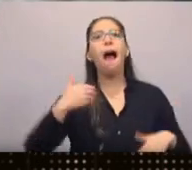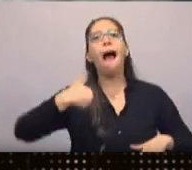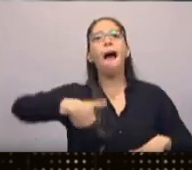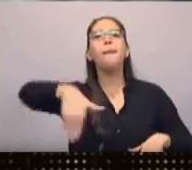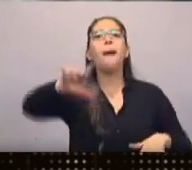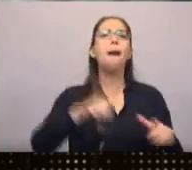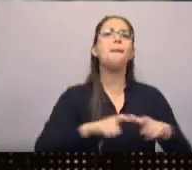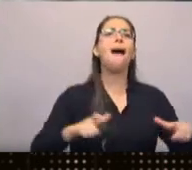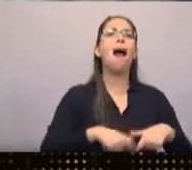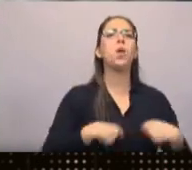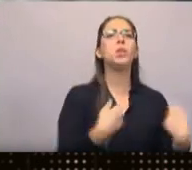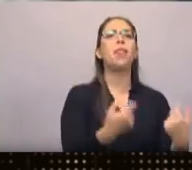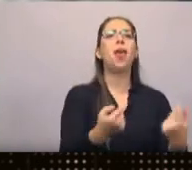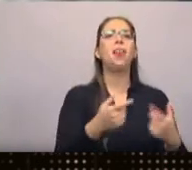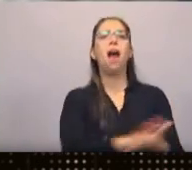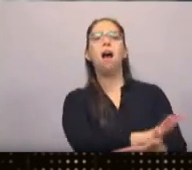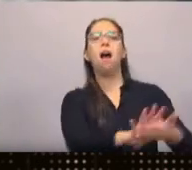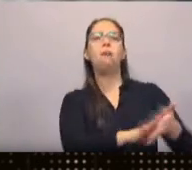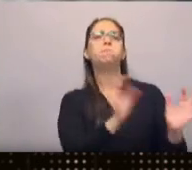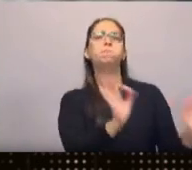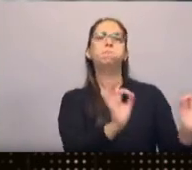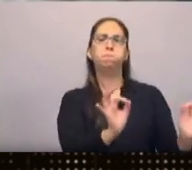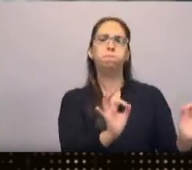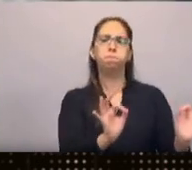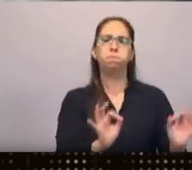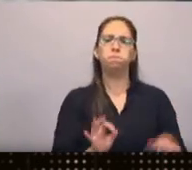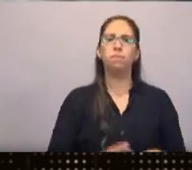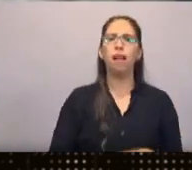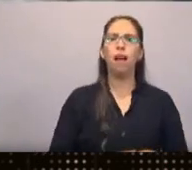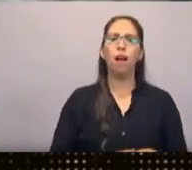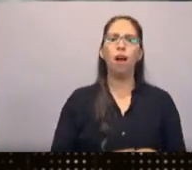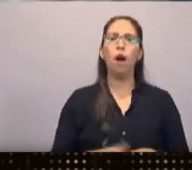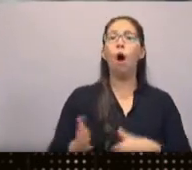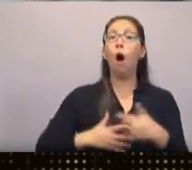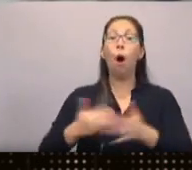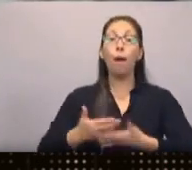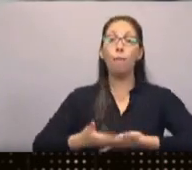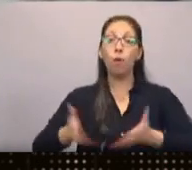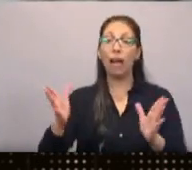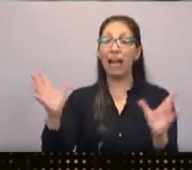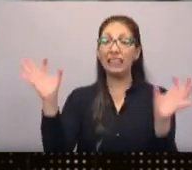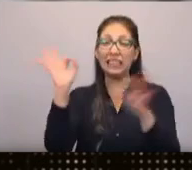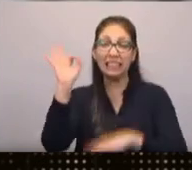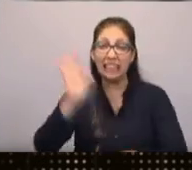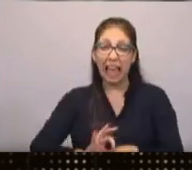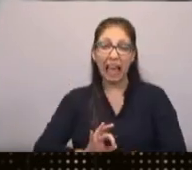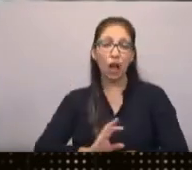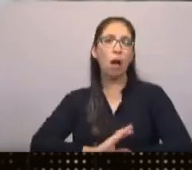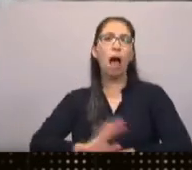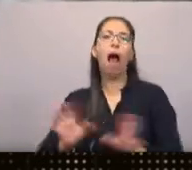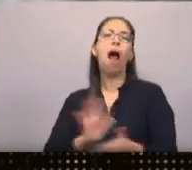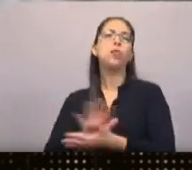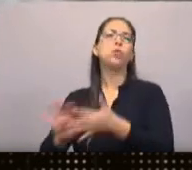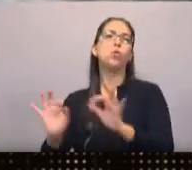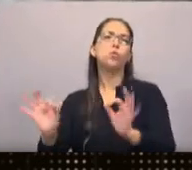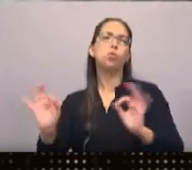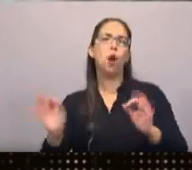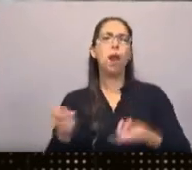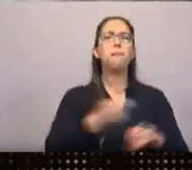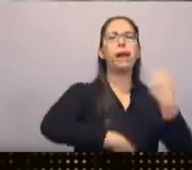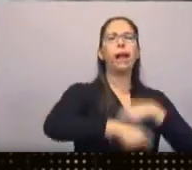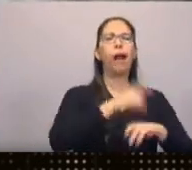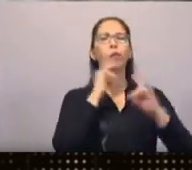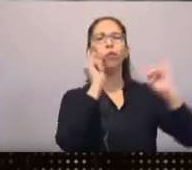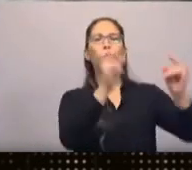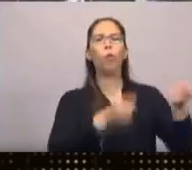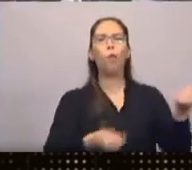con voucher que no es verdad que esto se va a arreglar con cero obra pública con el mercado que esto no se va a arreglar con la mano